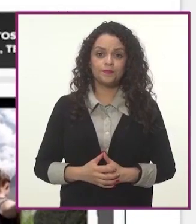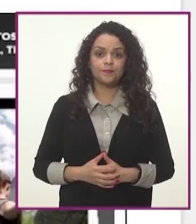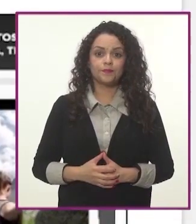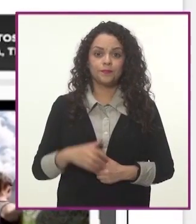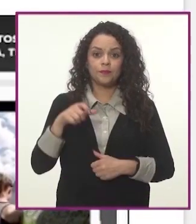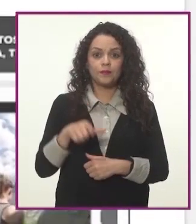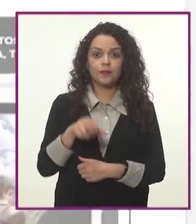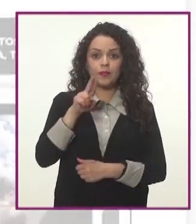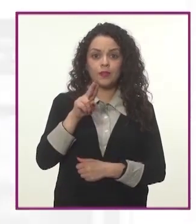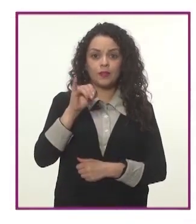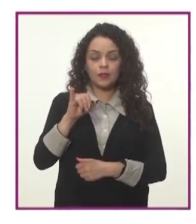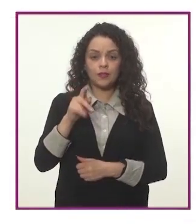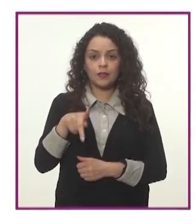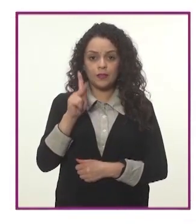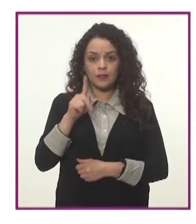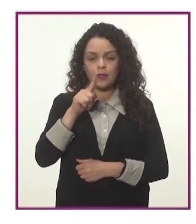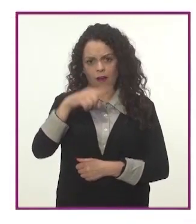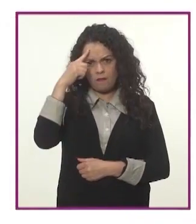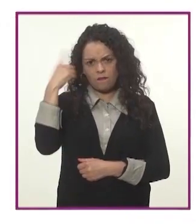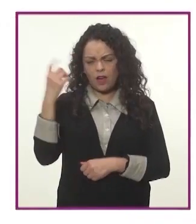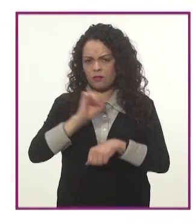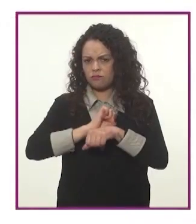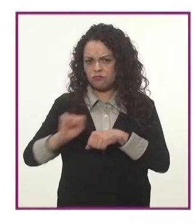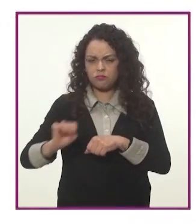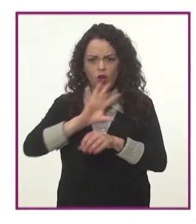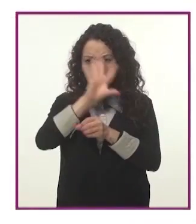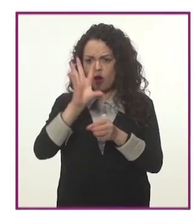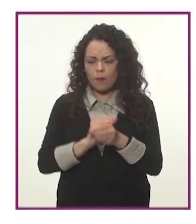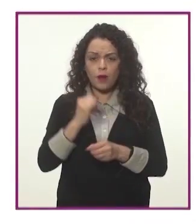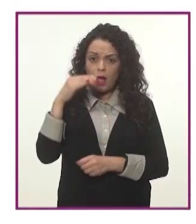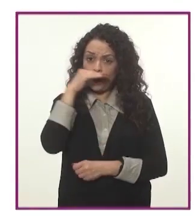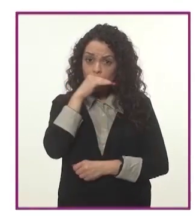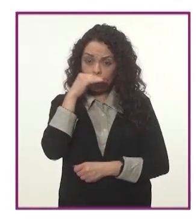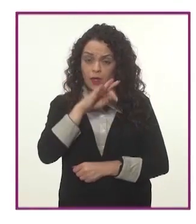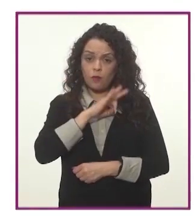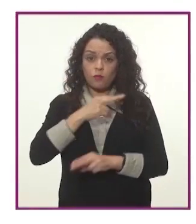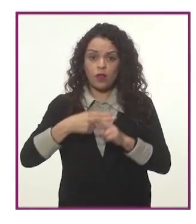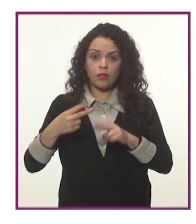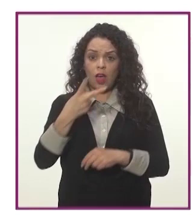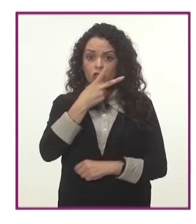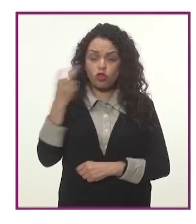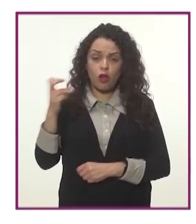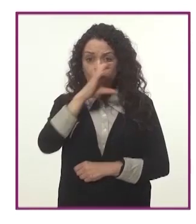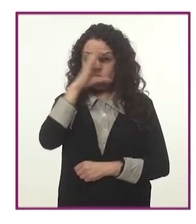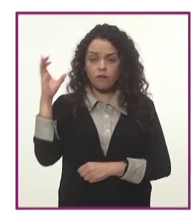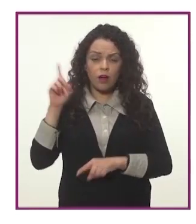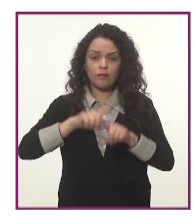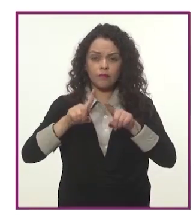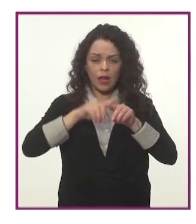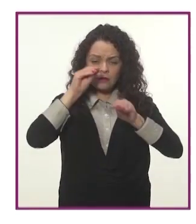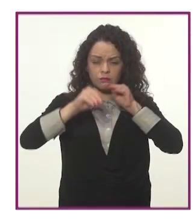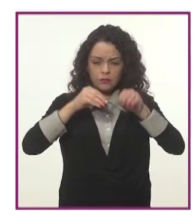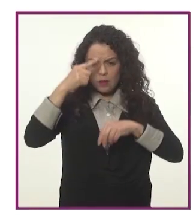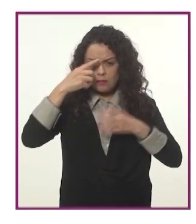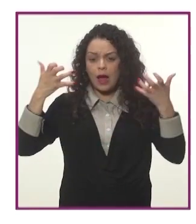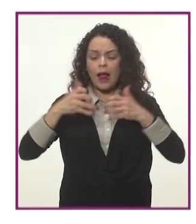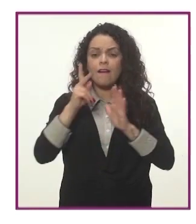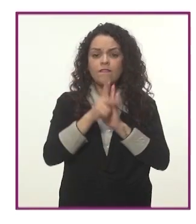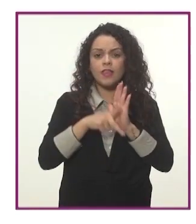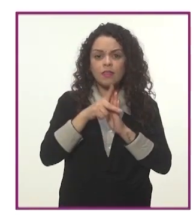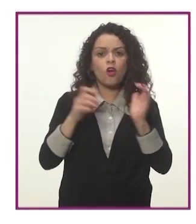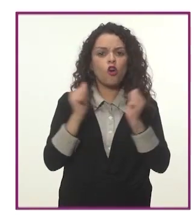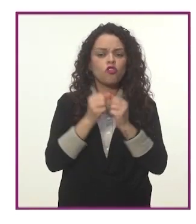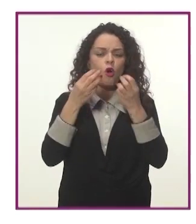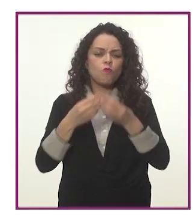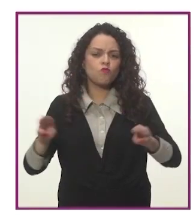sencilla, gratuita y muy completa. Permite importar hasta 200 clips y fotos para crear el video que quieras, con